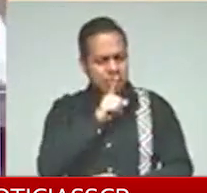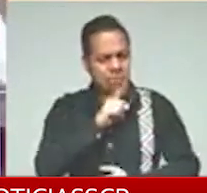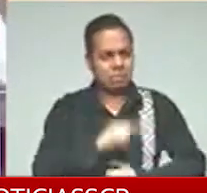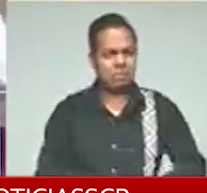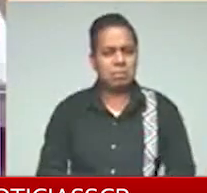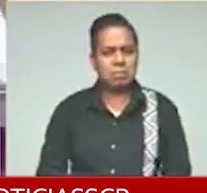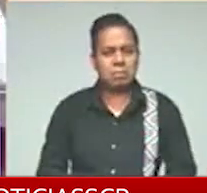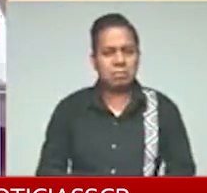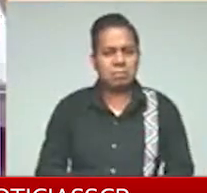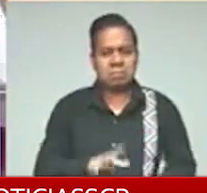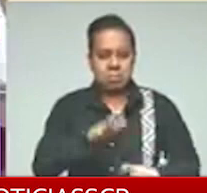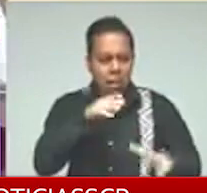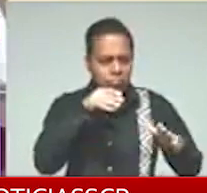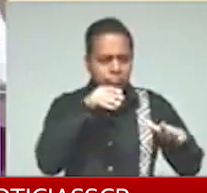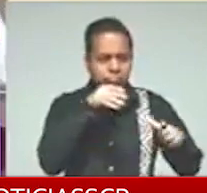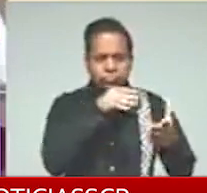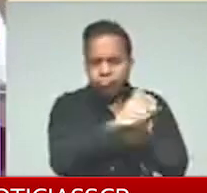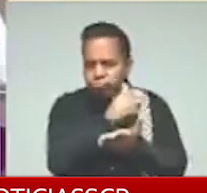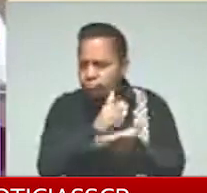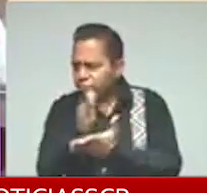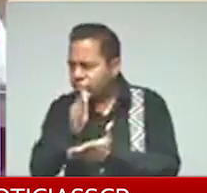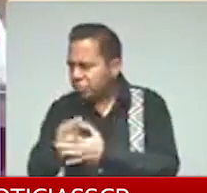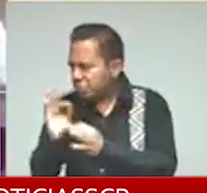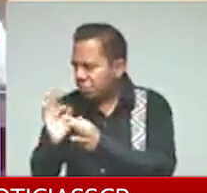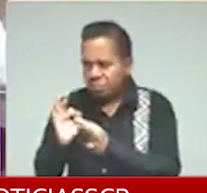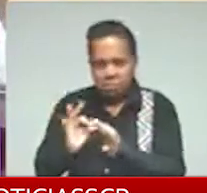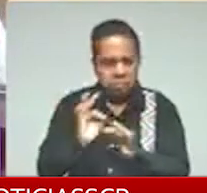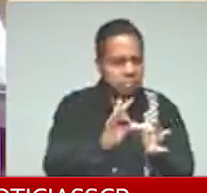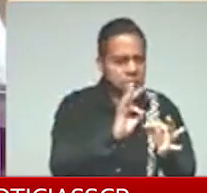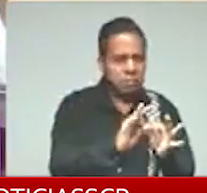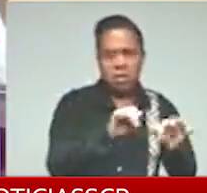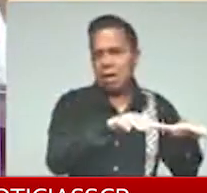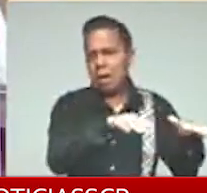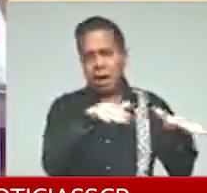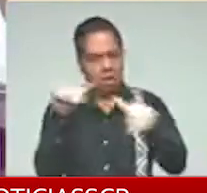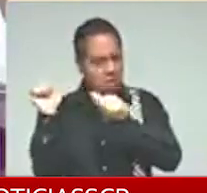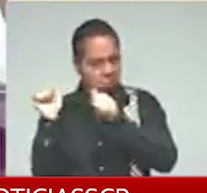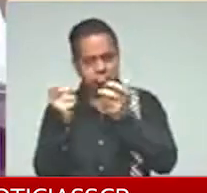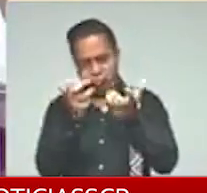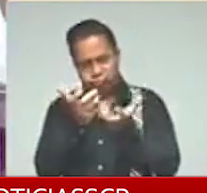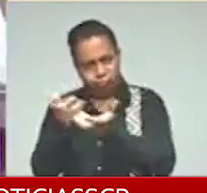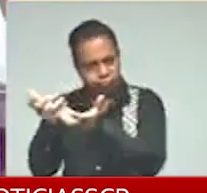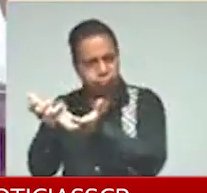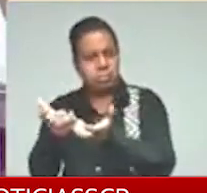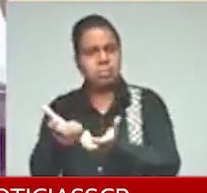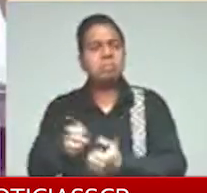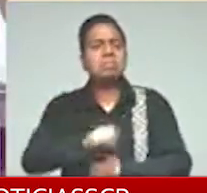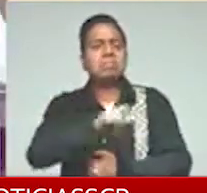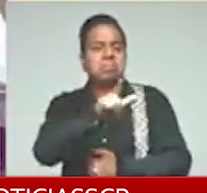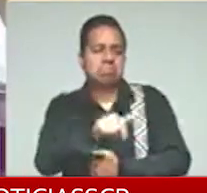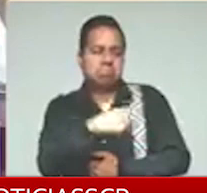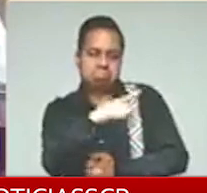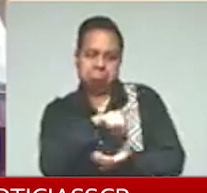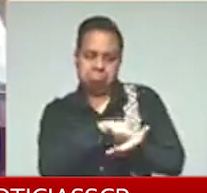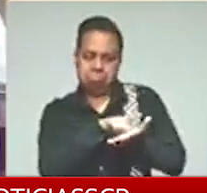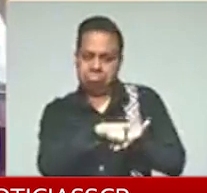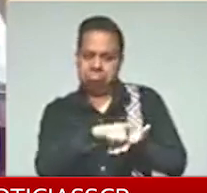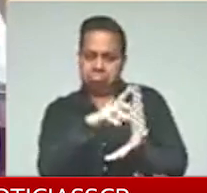Cuando terminó la diligencia, se retiraron. Se hizo valer el Estado de